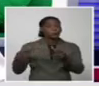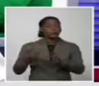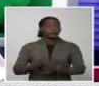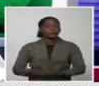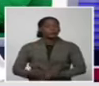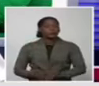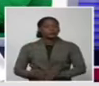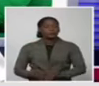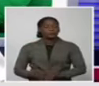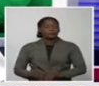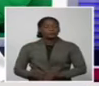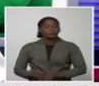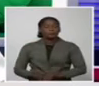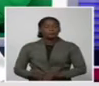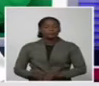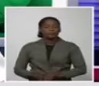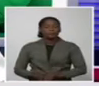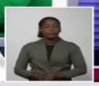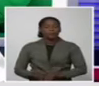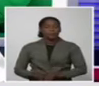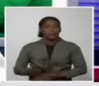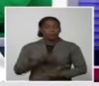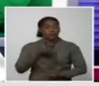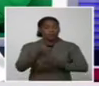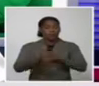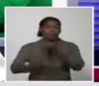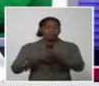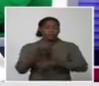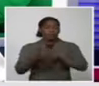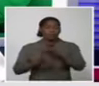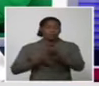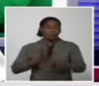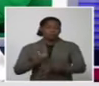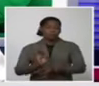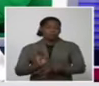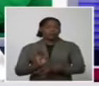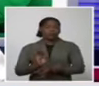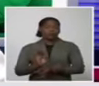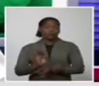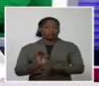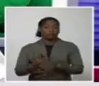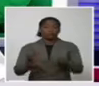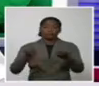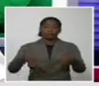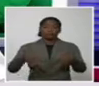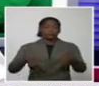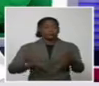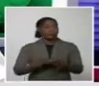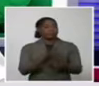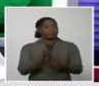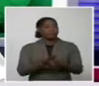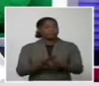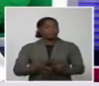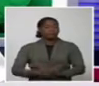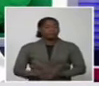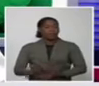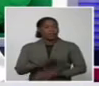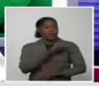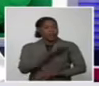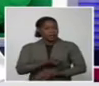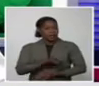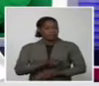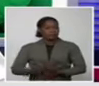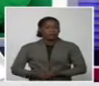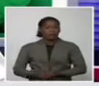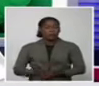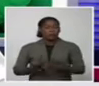que la información son indicadores muy complejos. Lamentablemente tenemos que comenzar por informar el fallecimiento